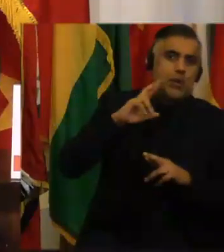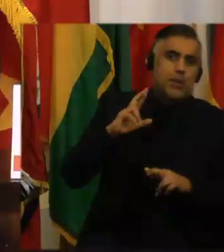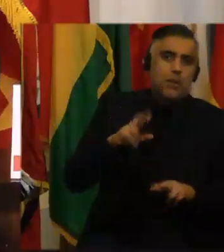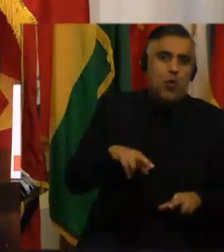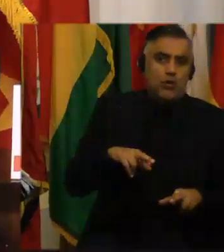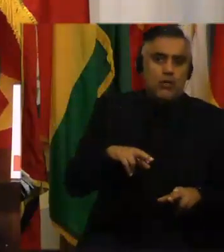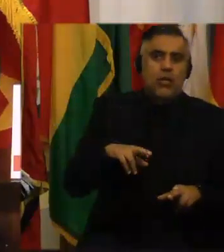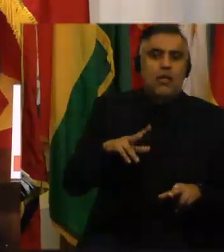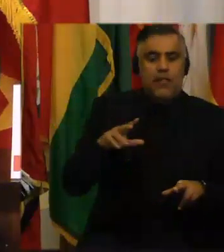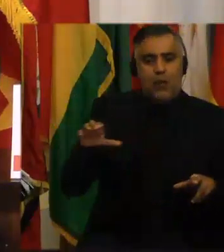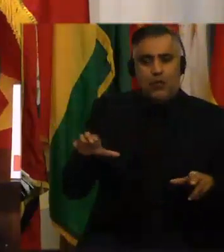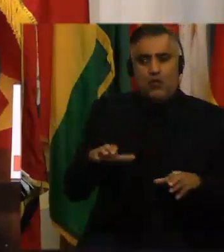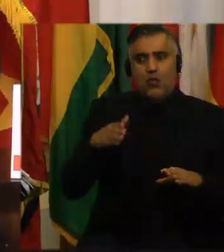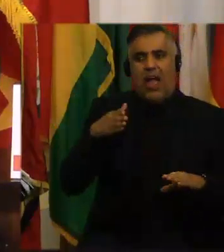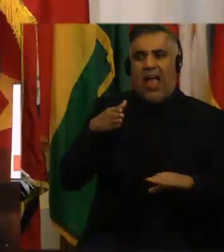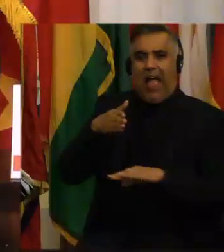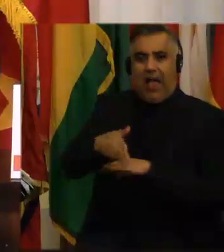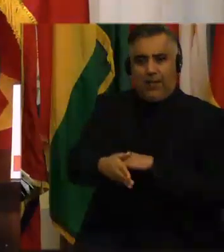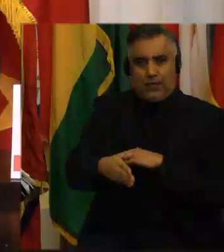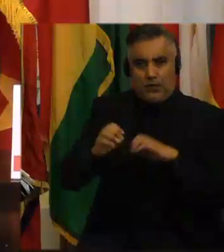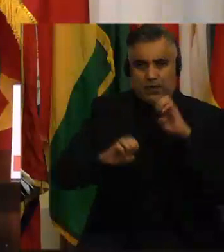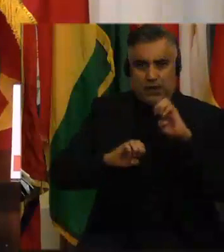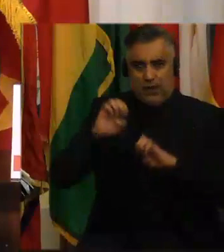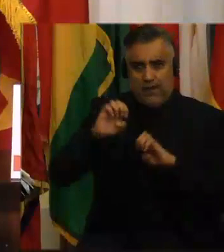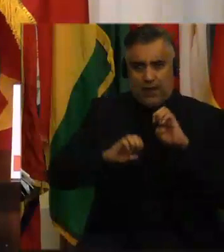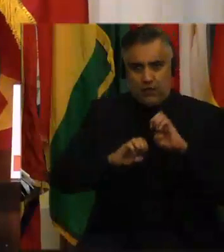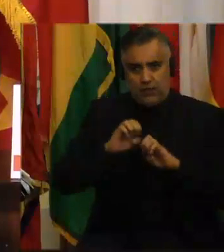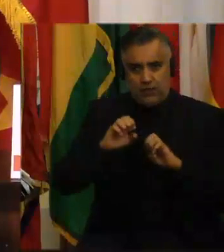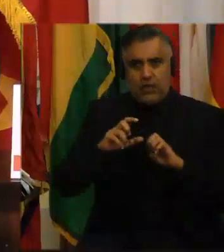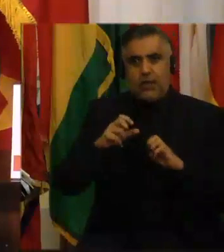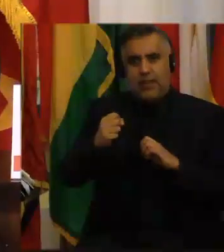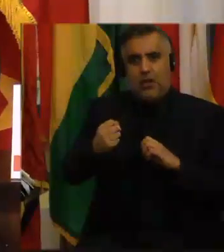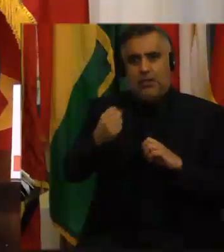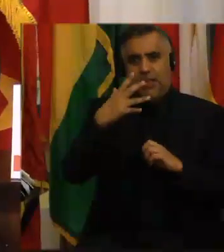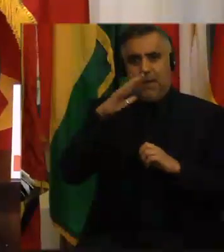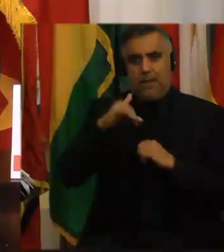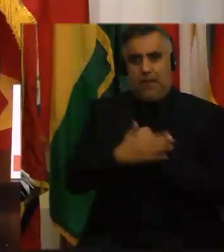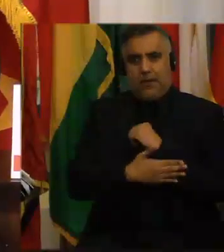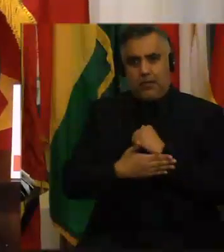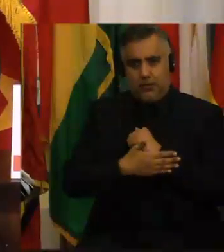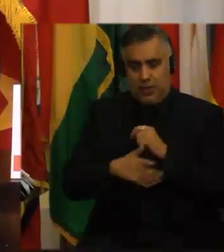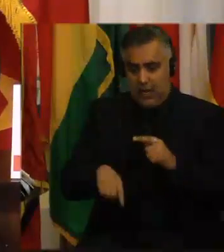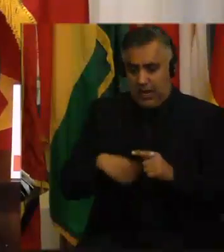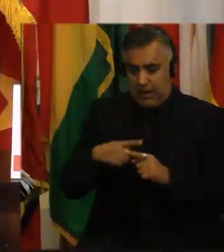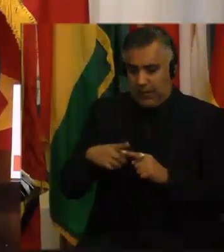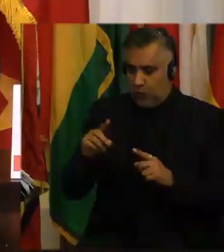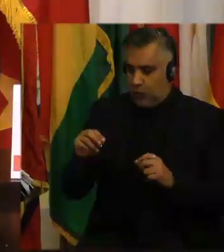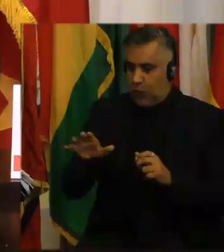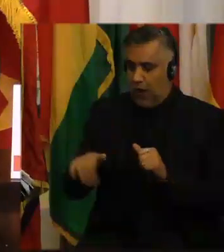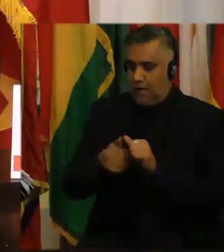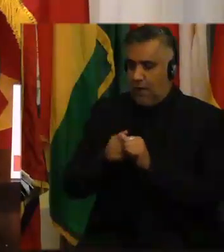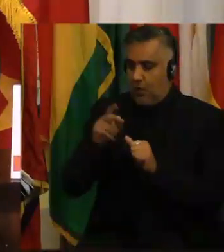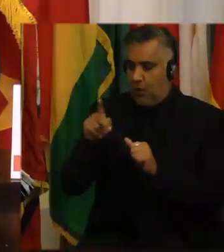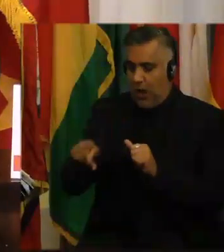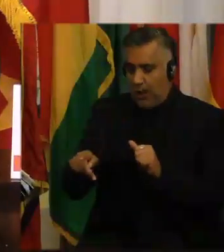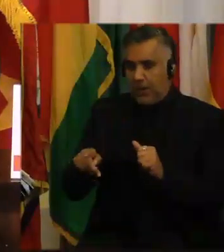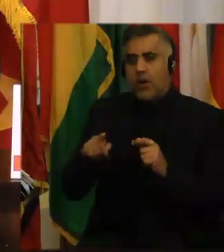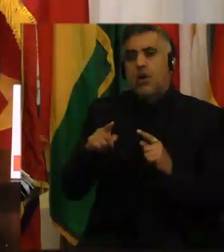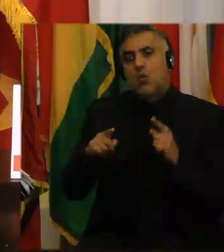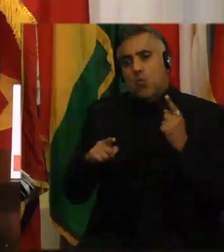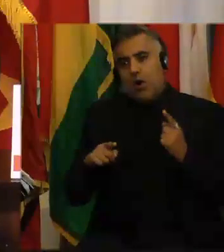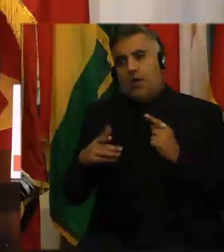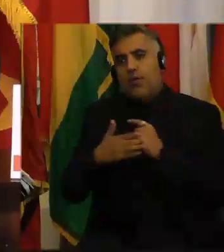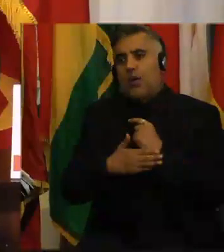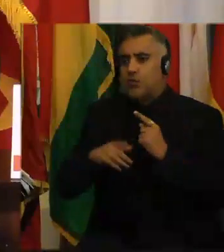las evaluaciones presentadas por los países, y luego se hace una ronda de seguimiento en la cual los países